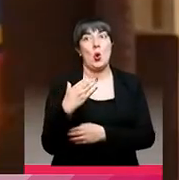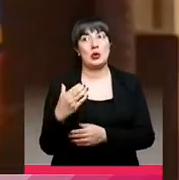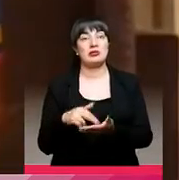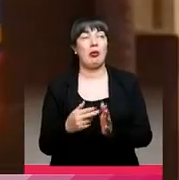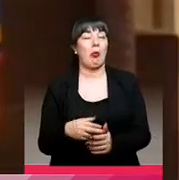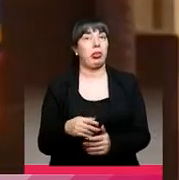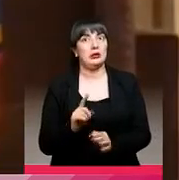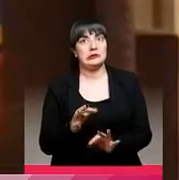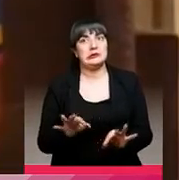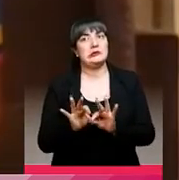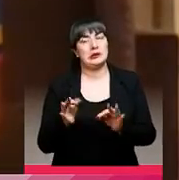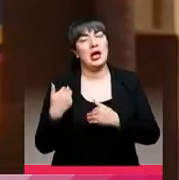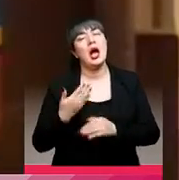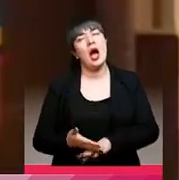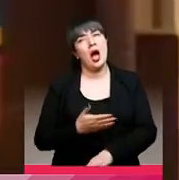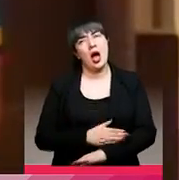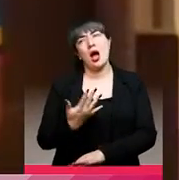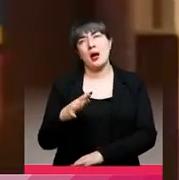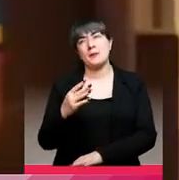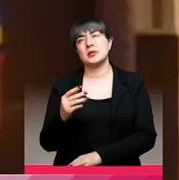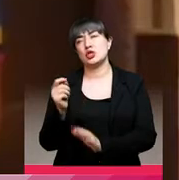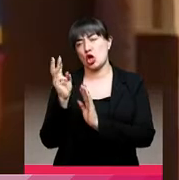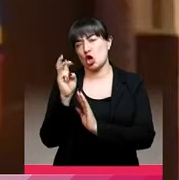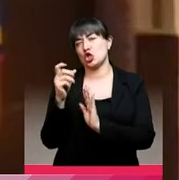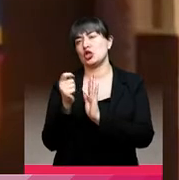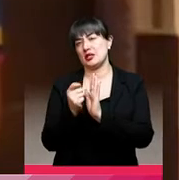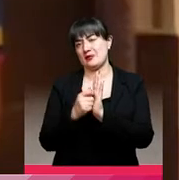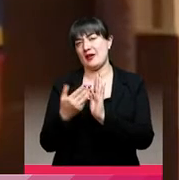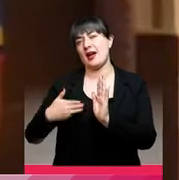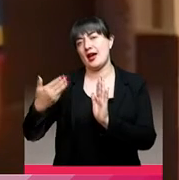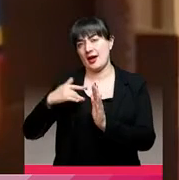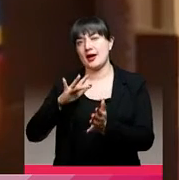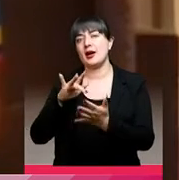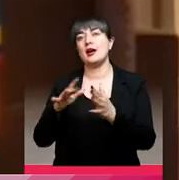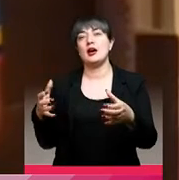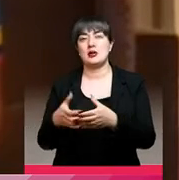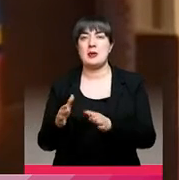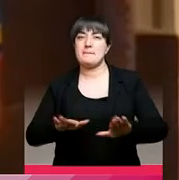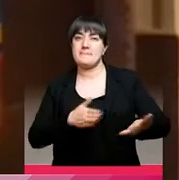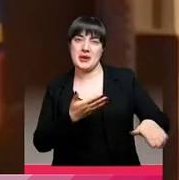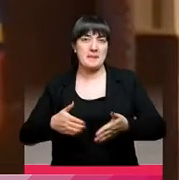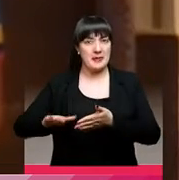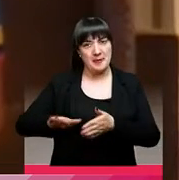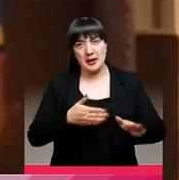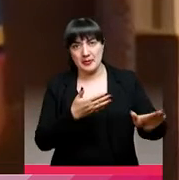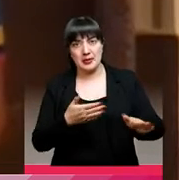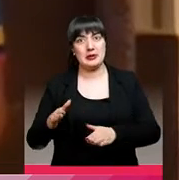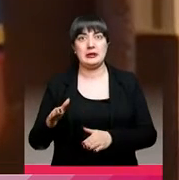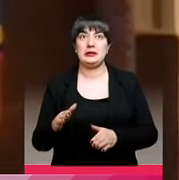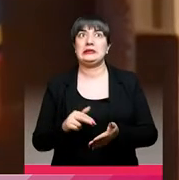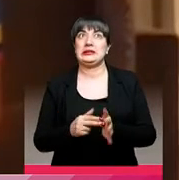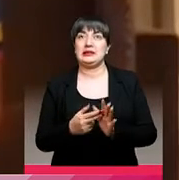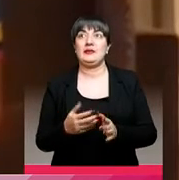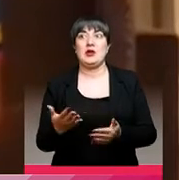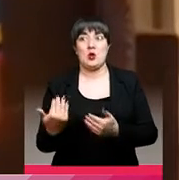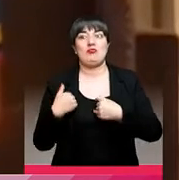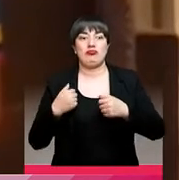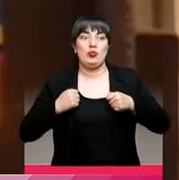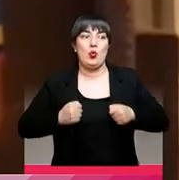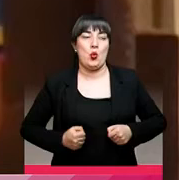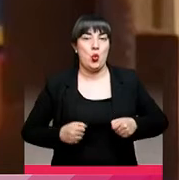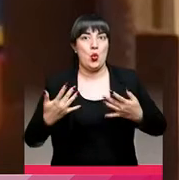lo había hecho aproximadamente 8 veces con la selección de patinaje, sé que es llevar la camiseta encima, cuál